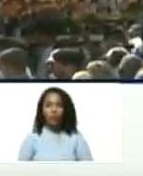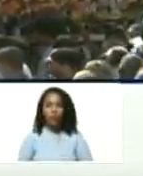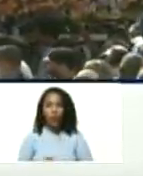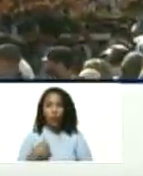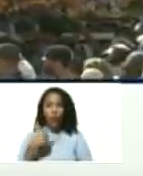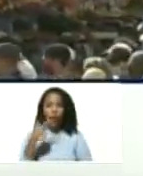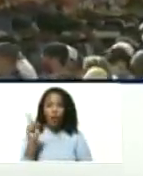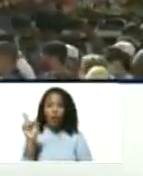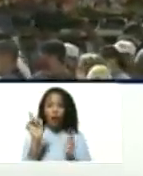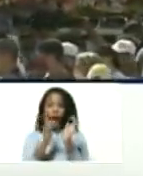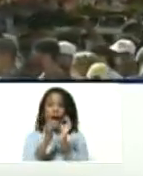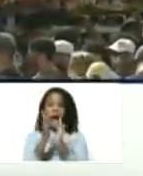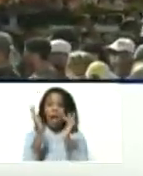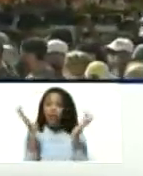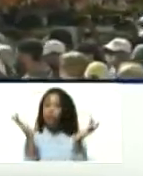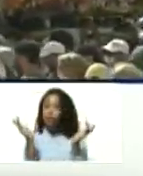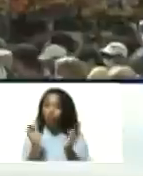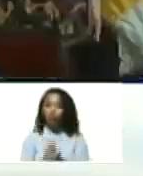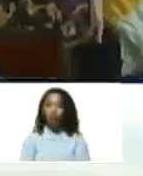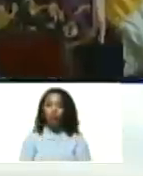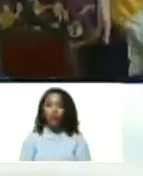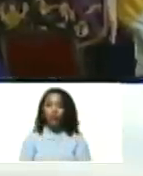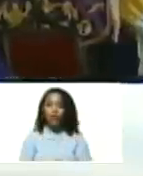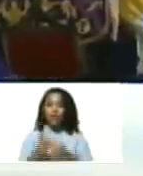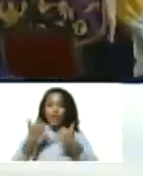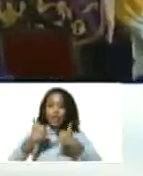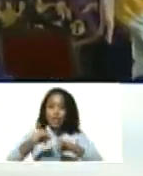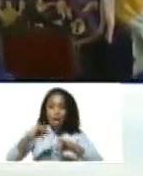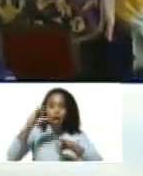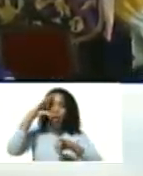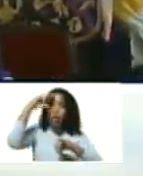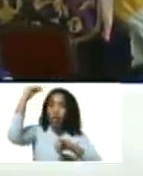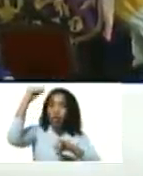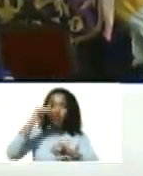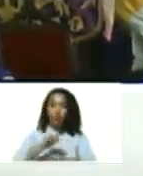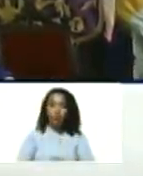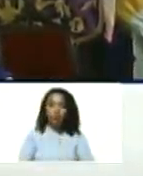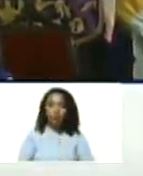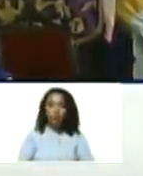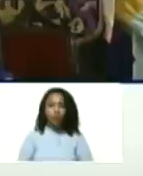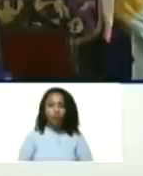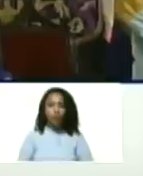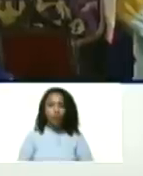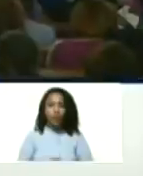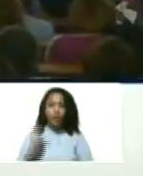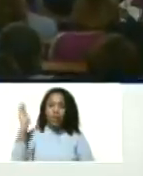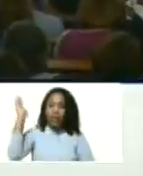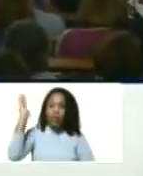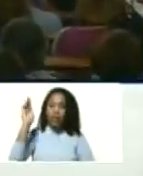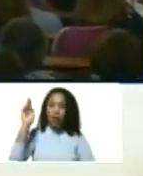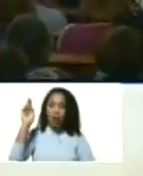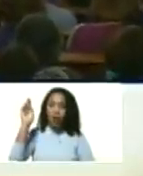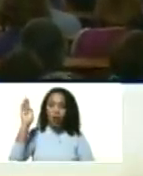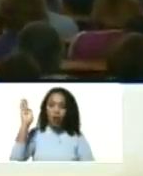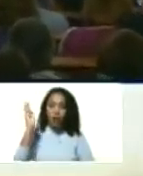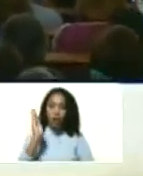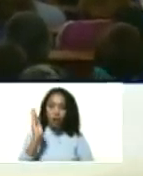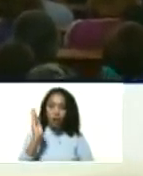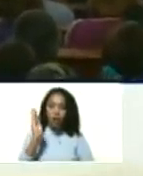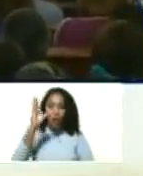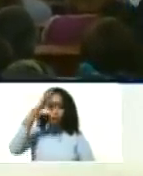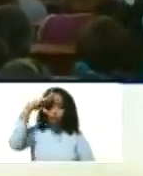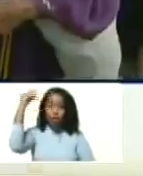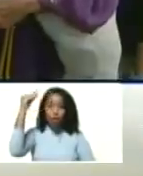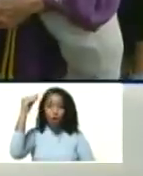yo le di jesucristo es el hijo de dios y vino dios lo mandó en un